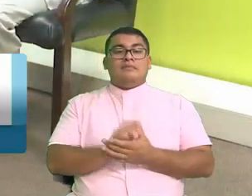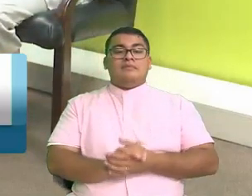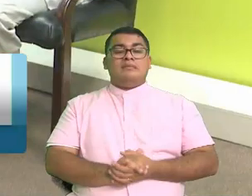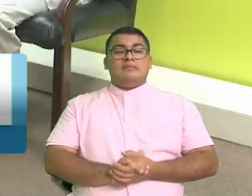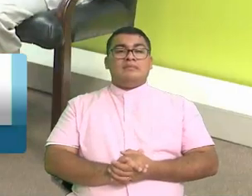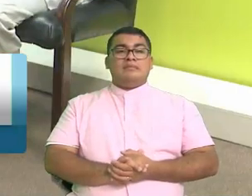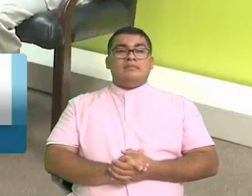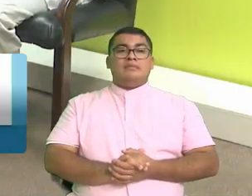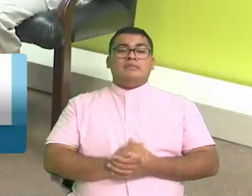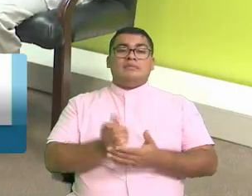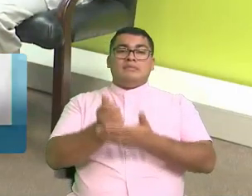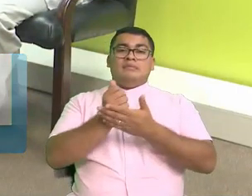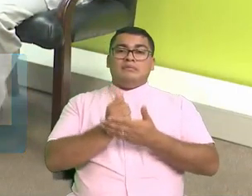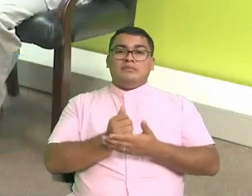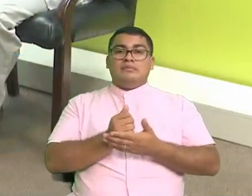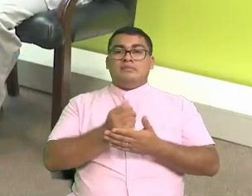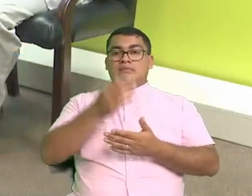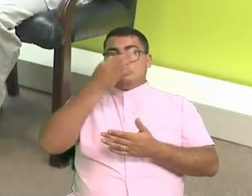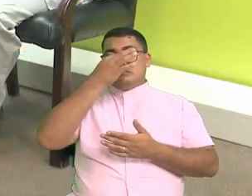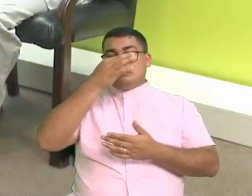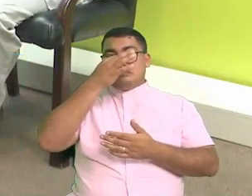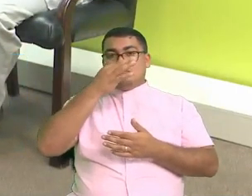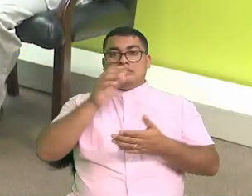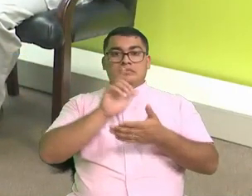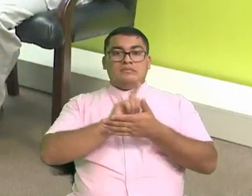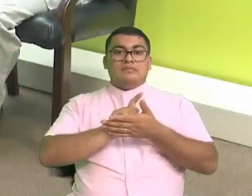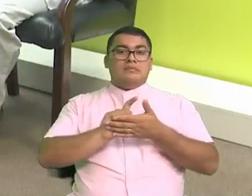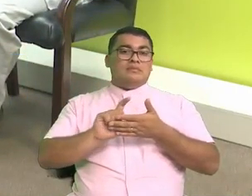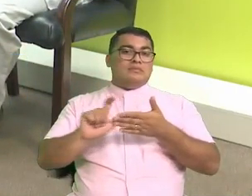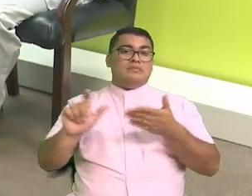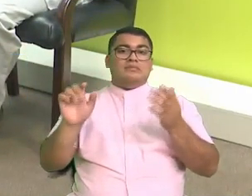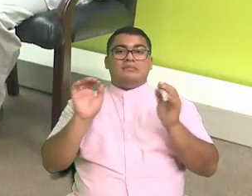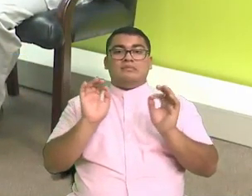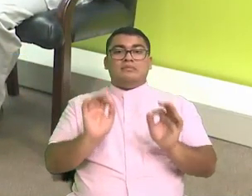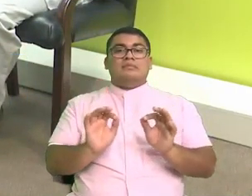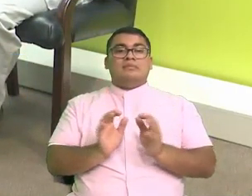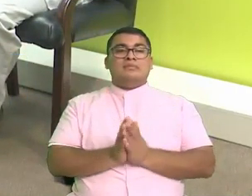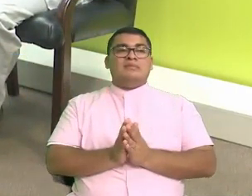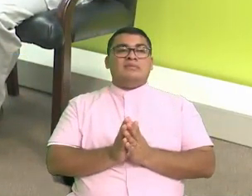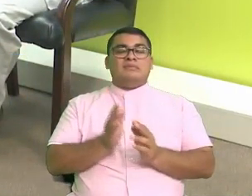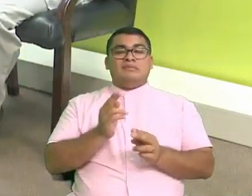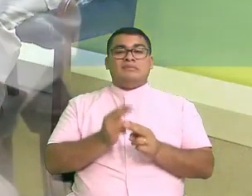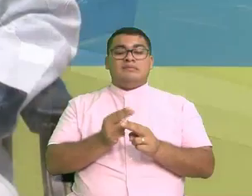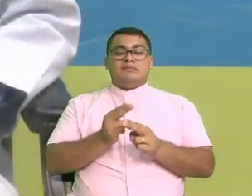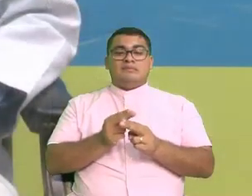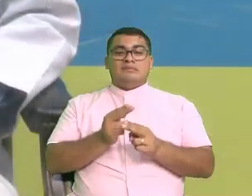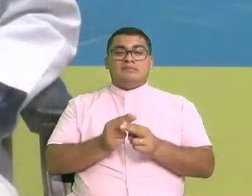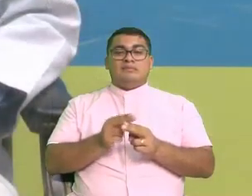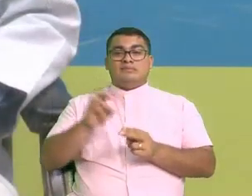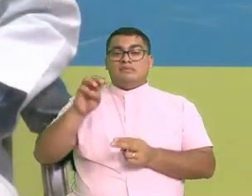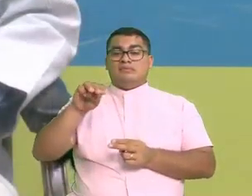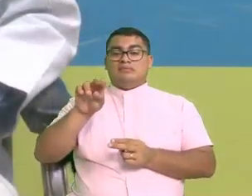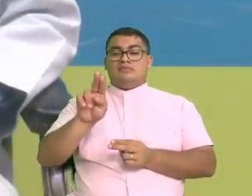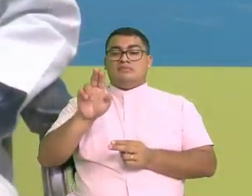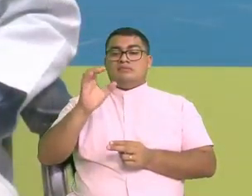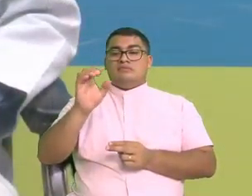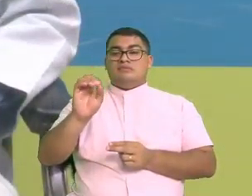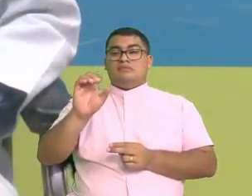medicamentos que ayudan a fluidificar estas secreciones, ¿ves? Que le llamamos nosotros los